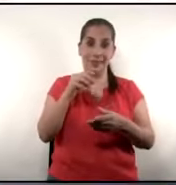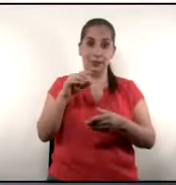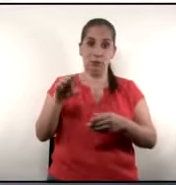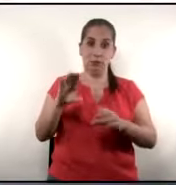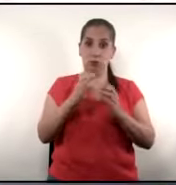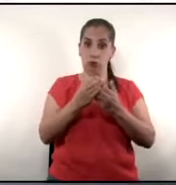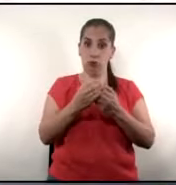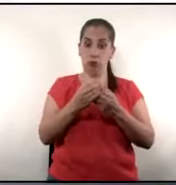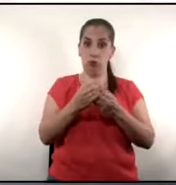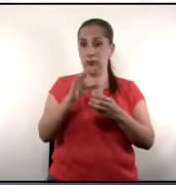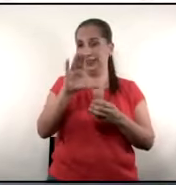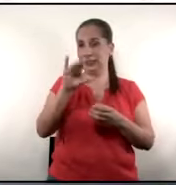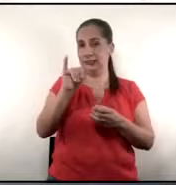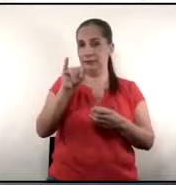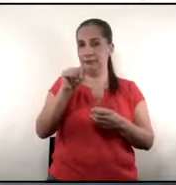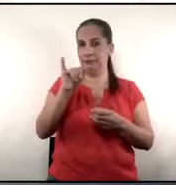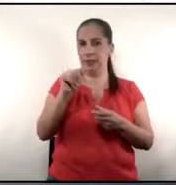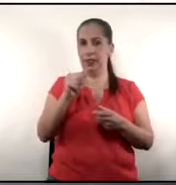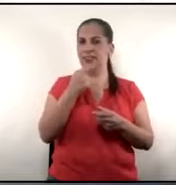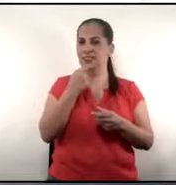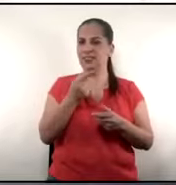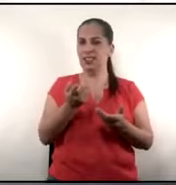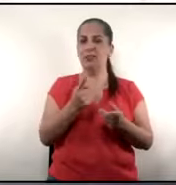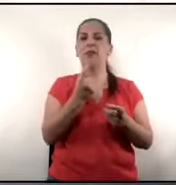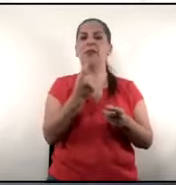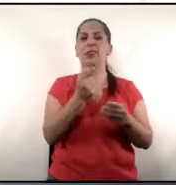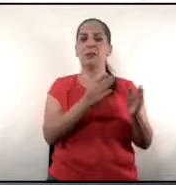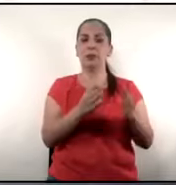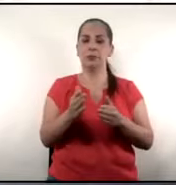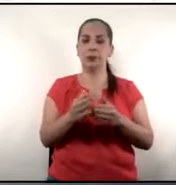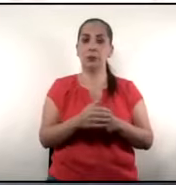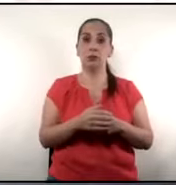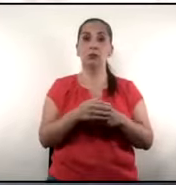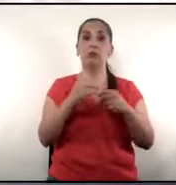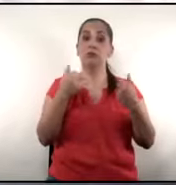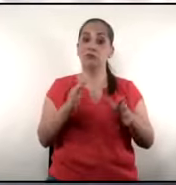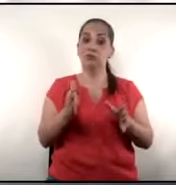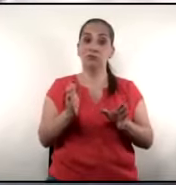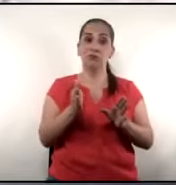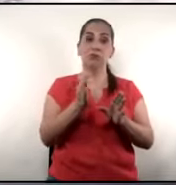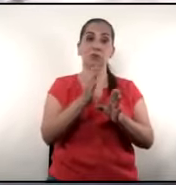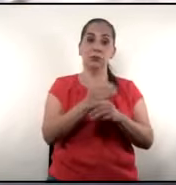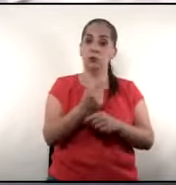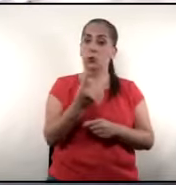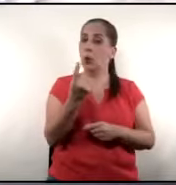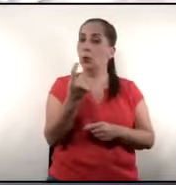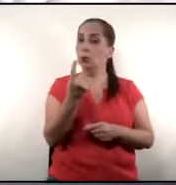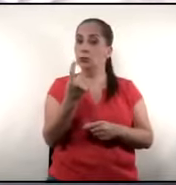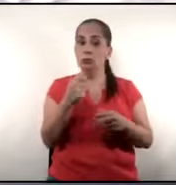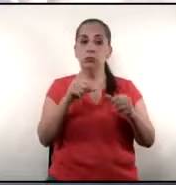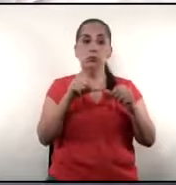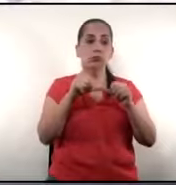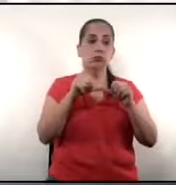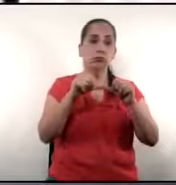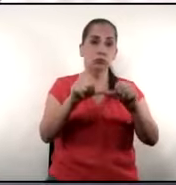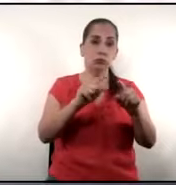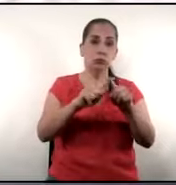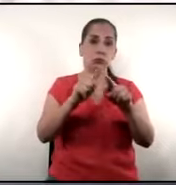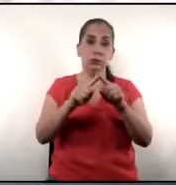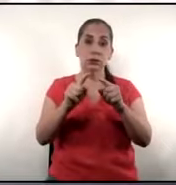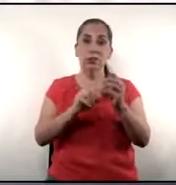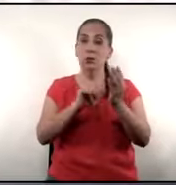Ingenieros sobre este tema, falta de planificación, ha provocado una ausencia de continuidad en la ejecución de